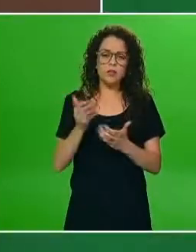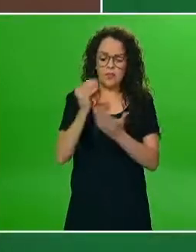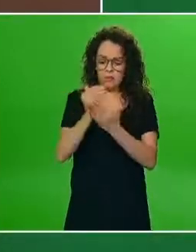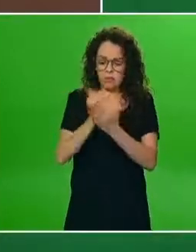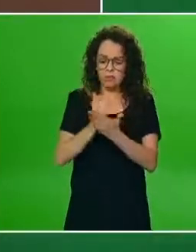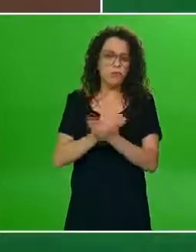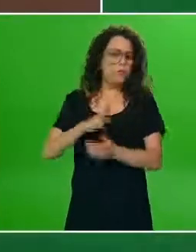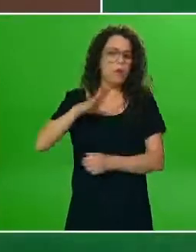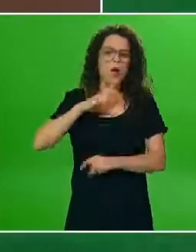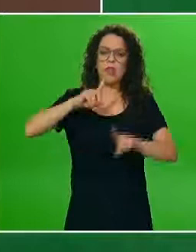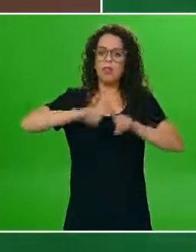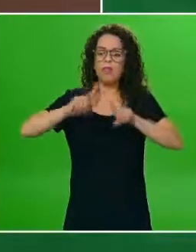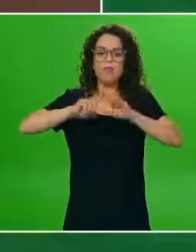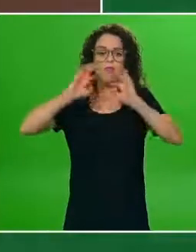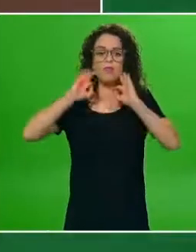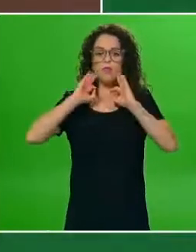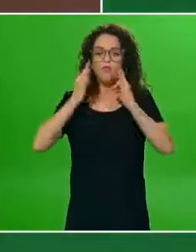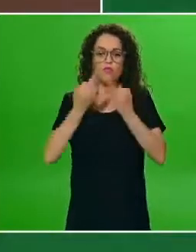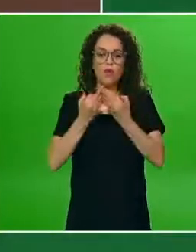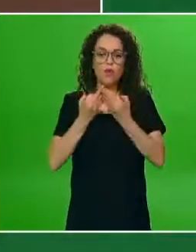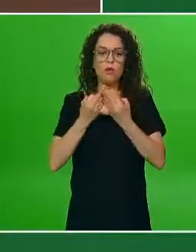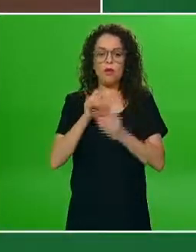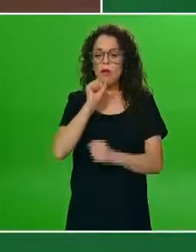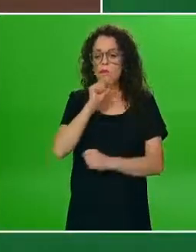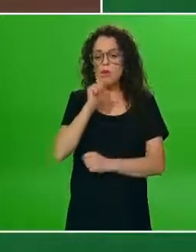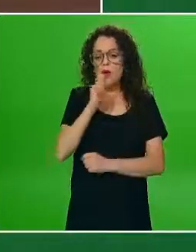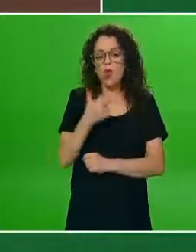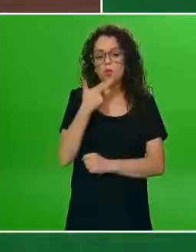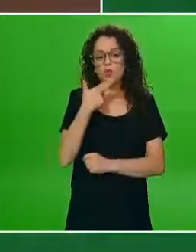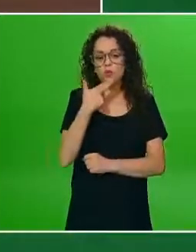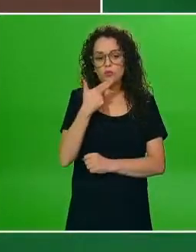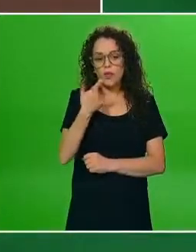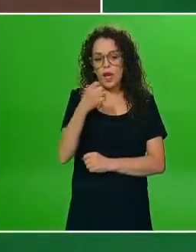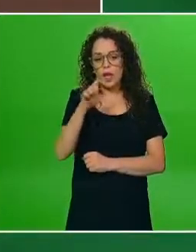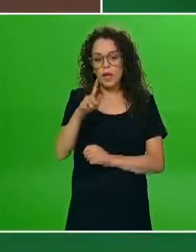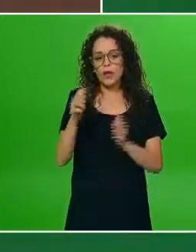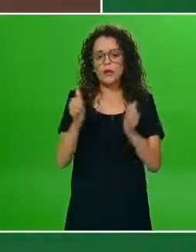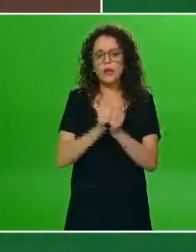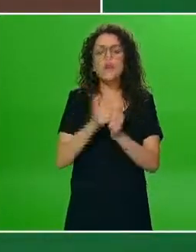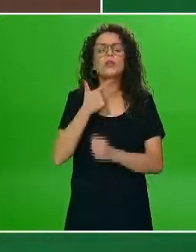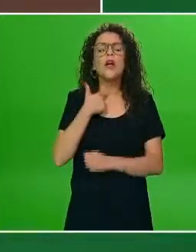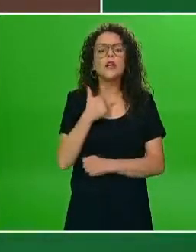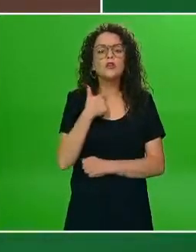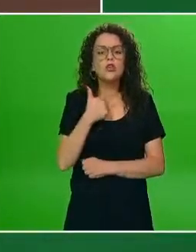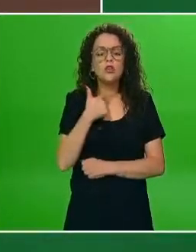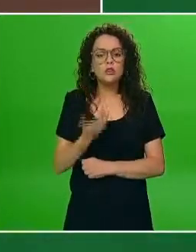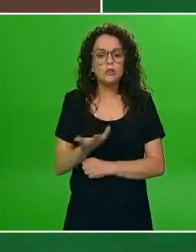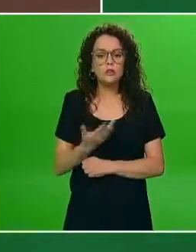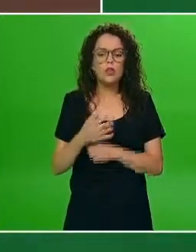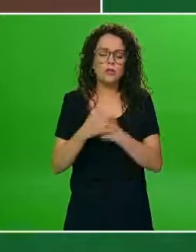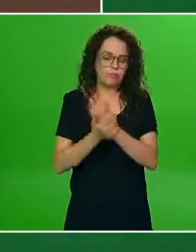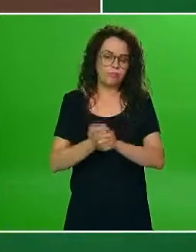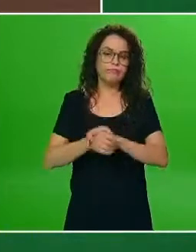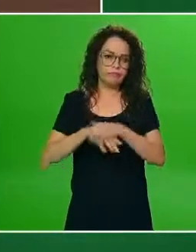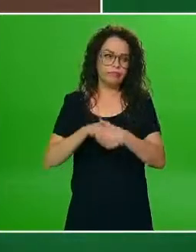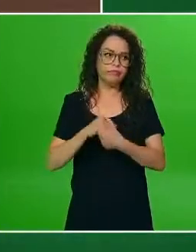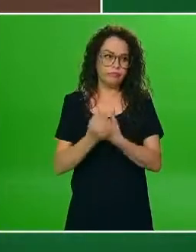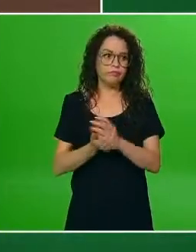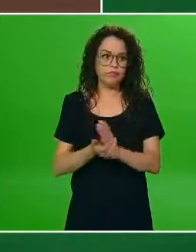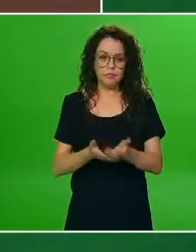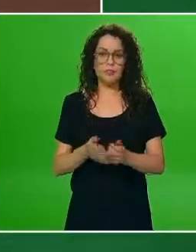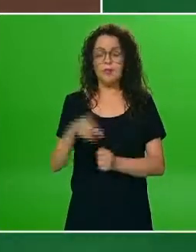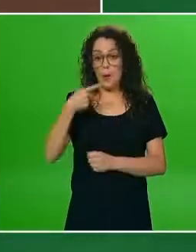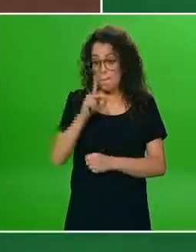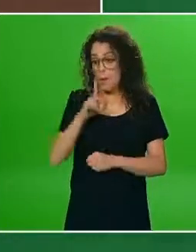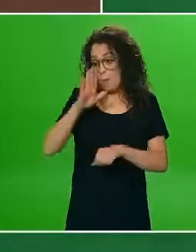también está la opción de utilizar alcohol gel, pero realmente si se puede tener el acceso para el